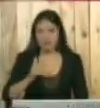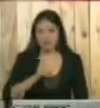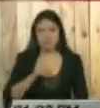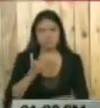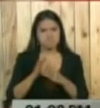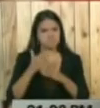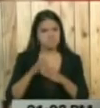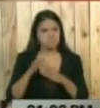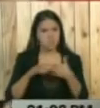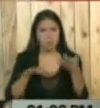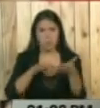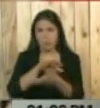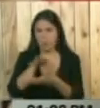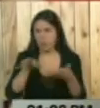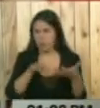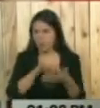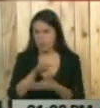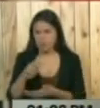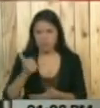de adversidades